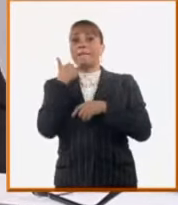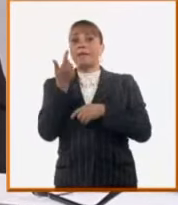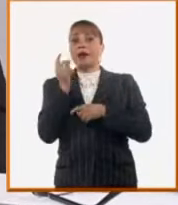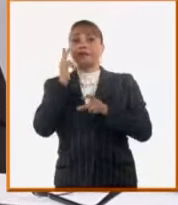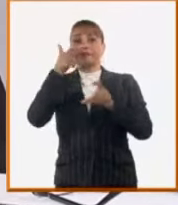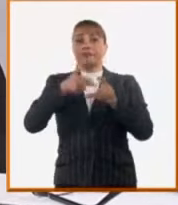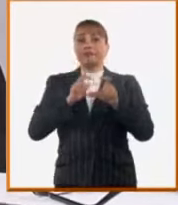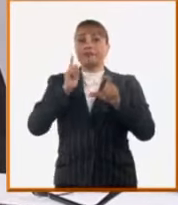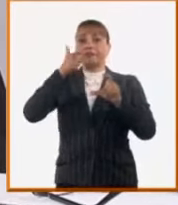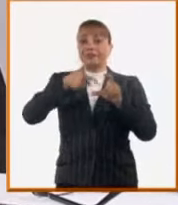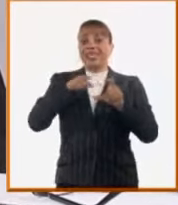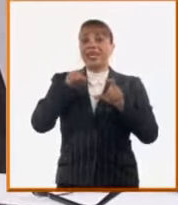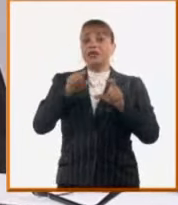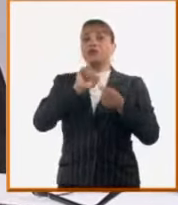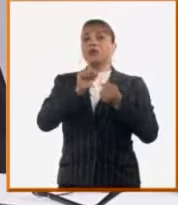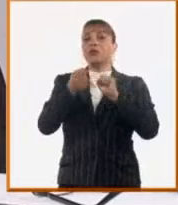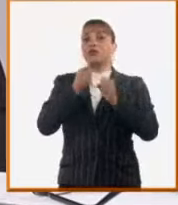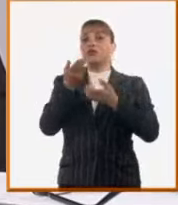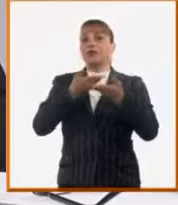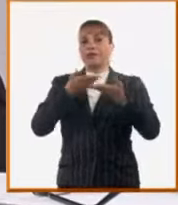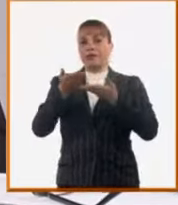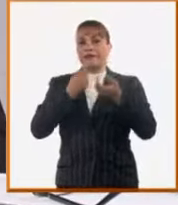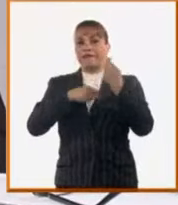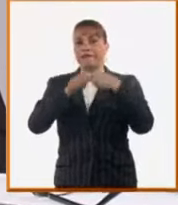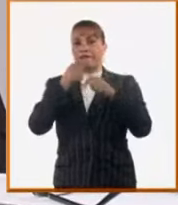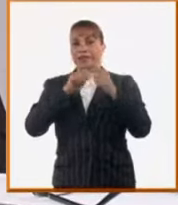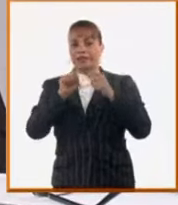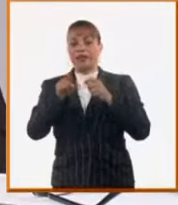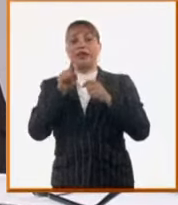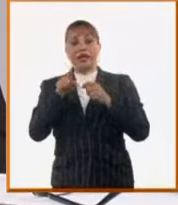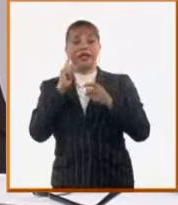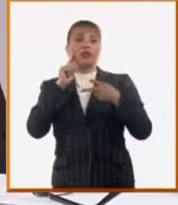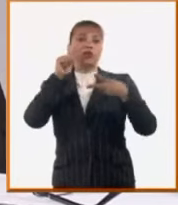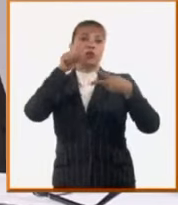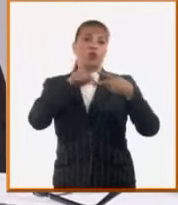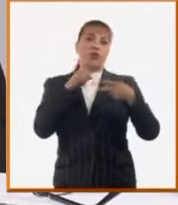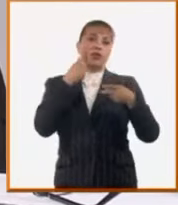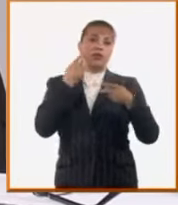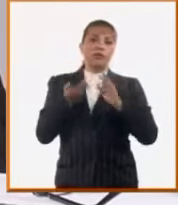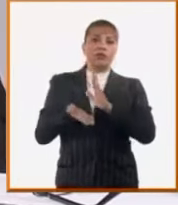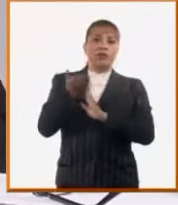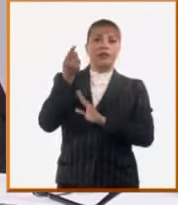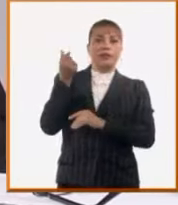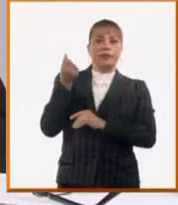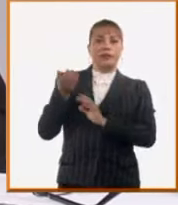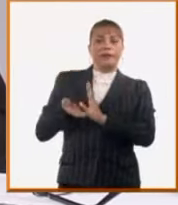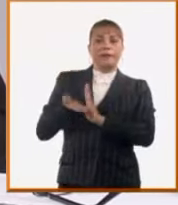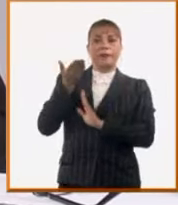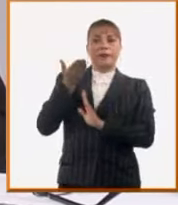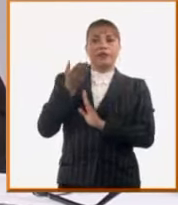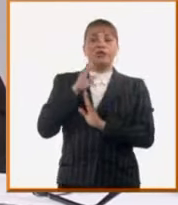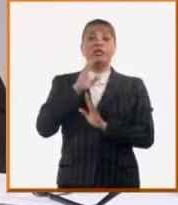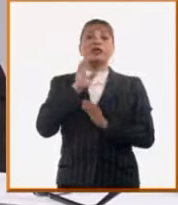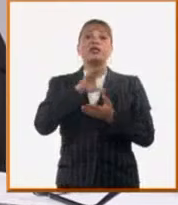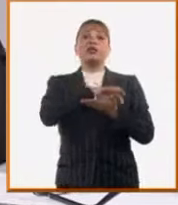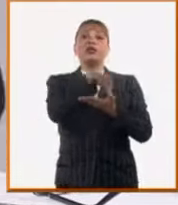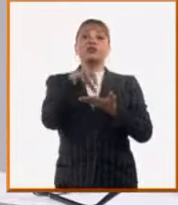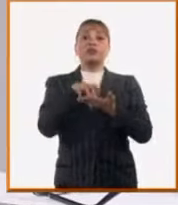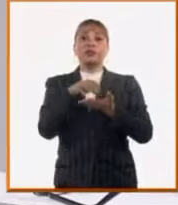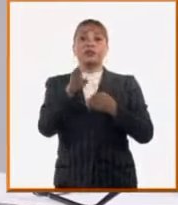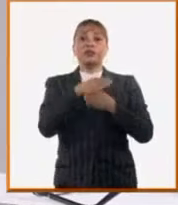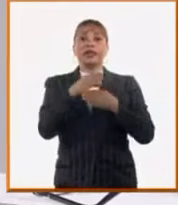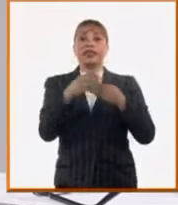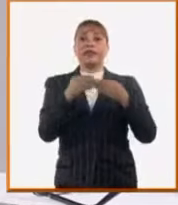de una regulación a la comercialización Esos son los grandes objetivos de subir el precio y poner la cadena de servici dentro en